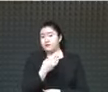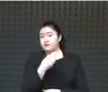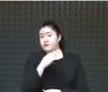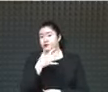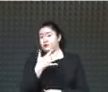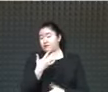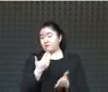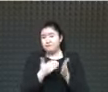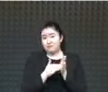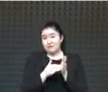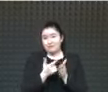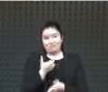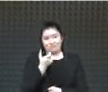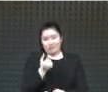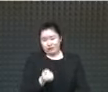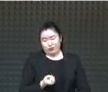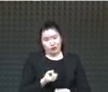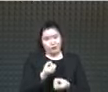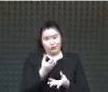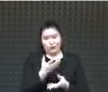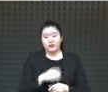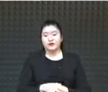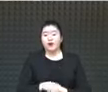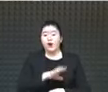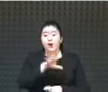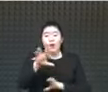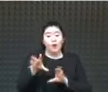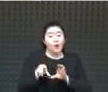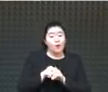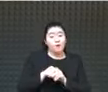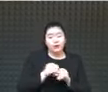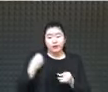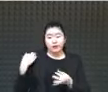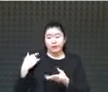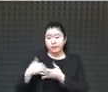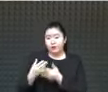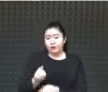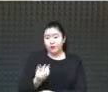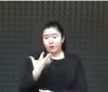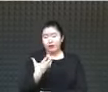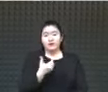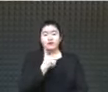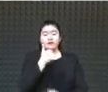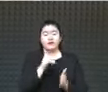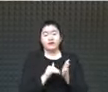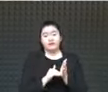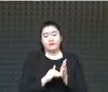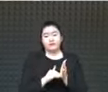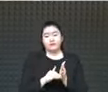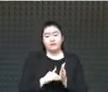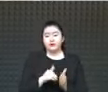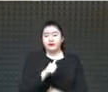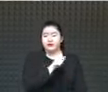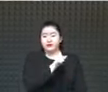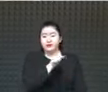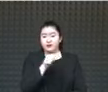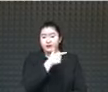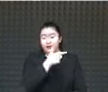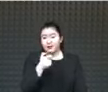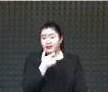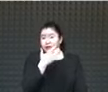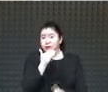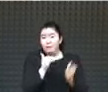de mi beca para empezar de 6.705 millones 913 mil